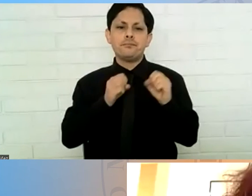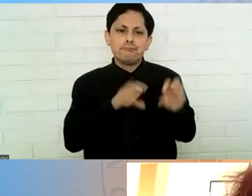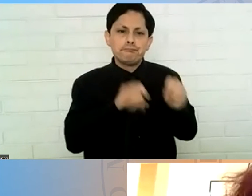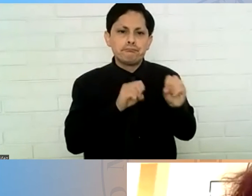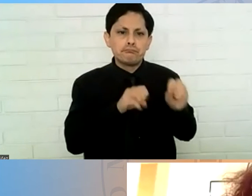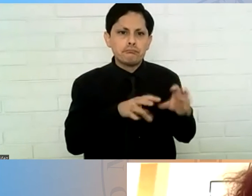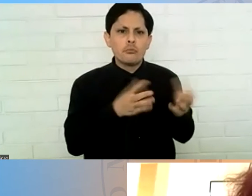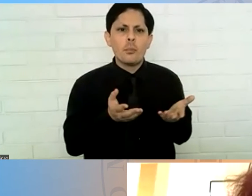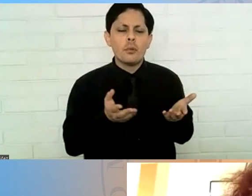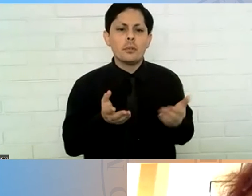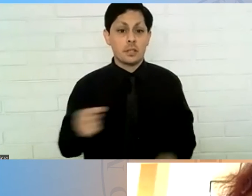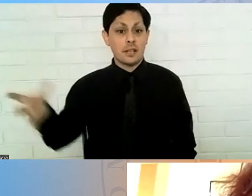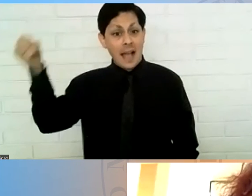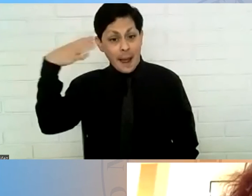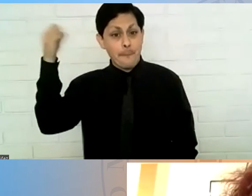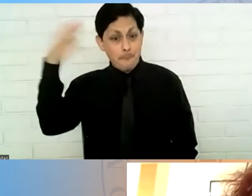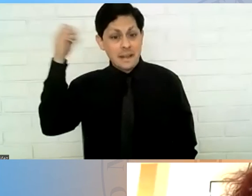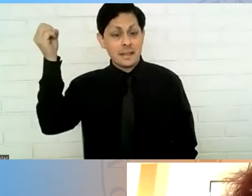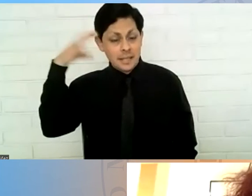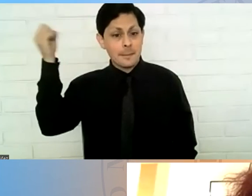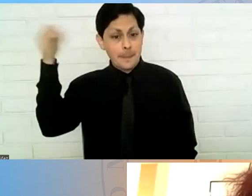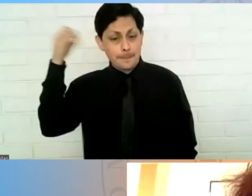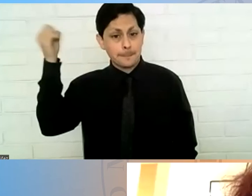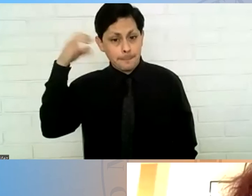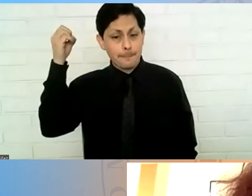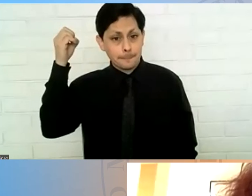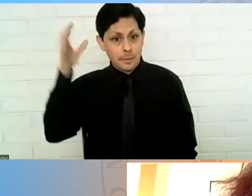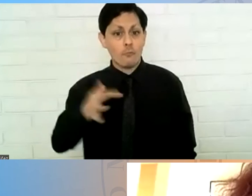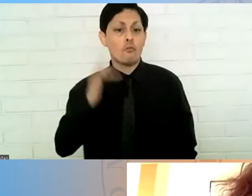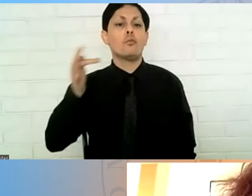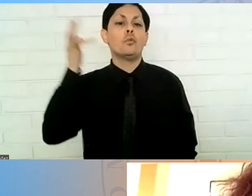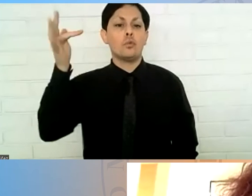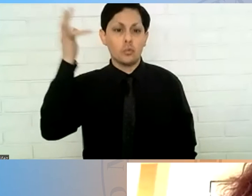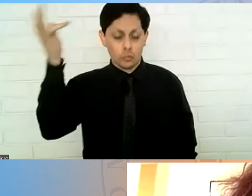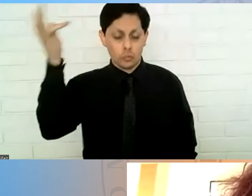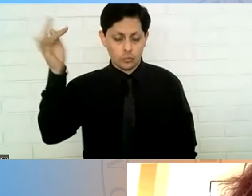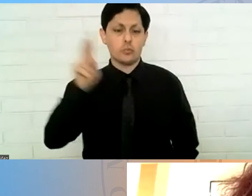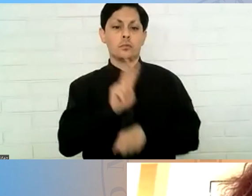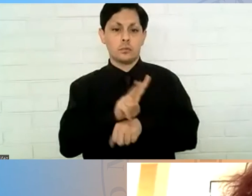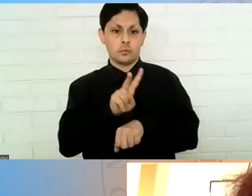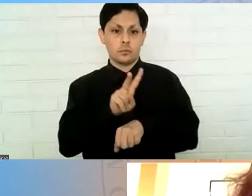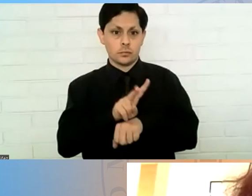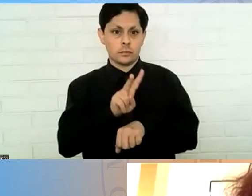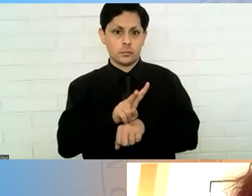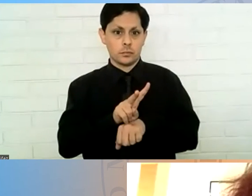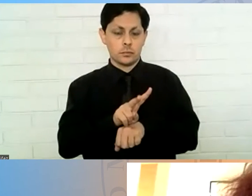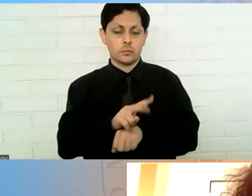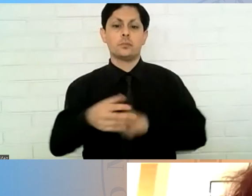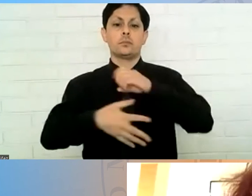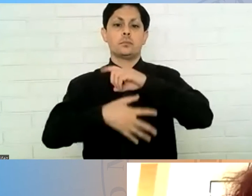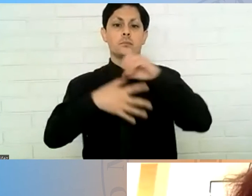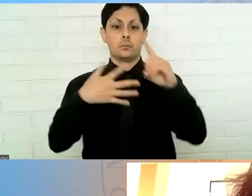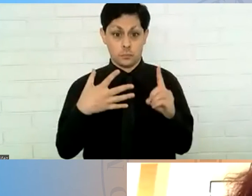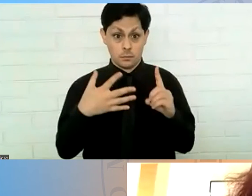verdad que el aprender en el fondo como futuro docente en diversidad dentro